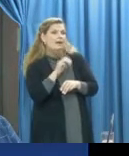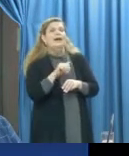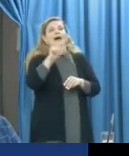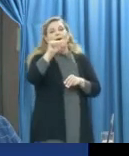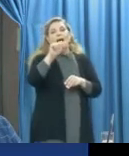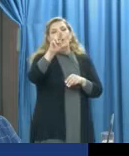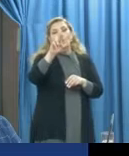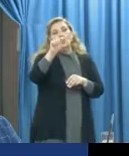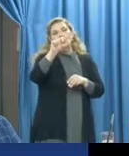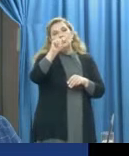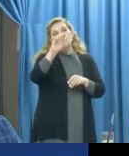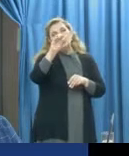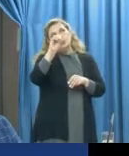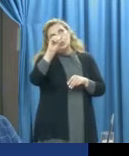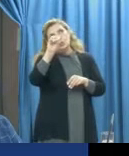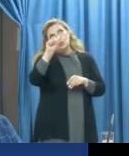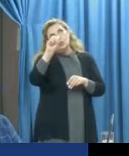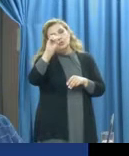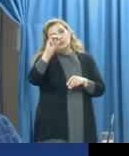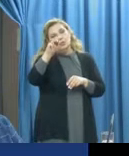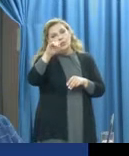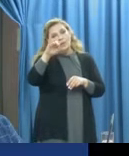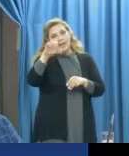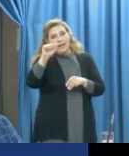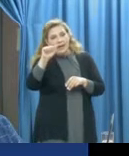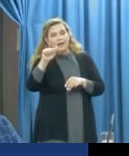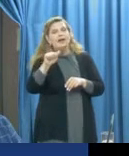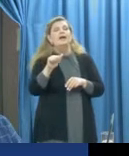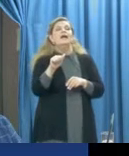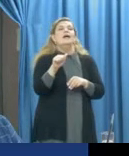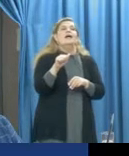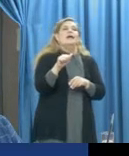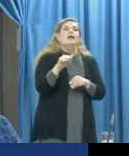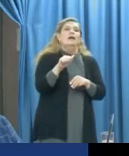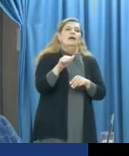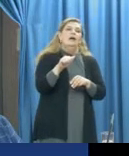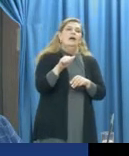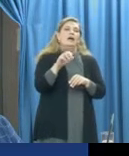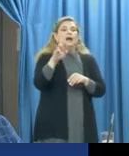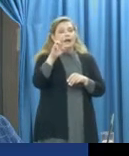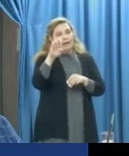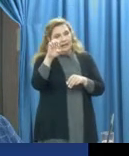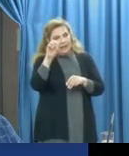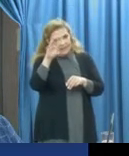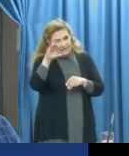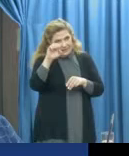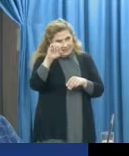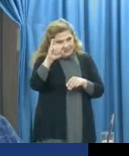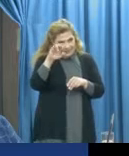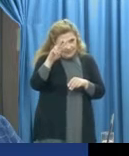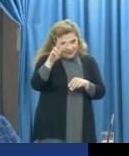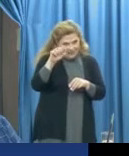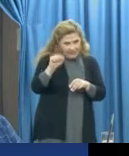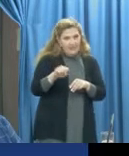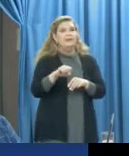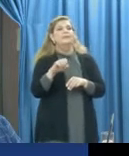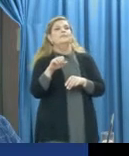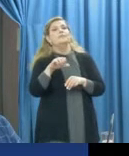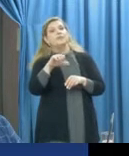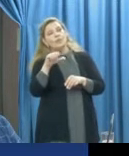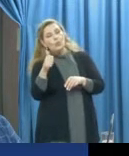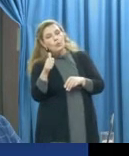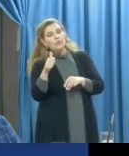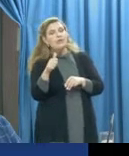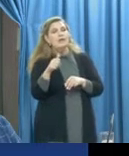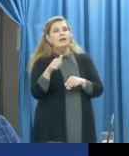autosómicas dominantes, ligadas al cromosoma X o a la mamá, y